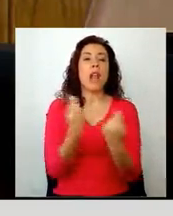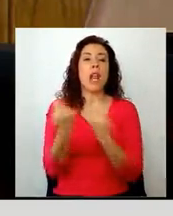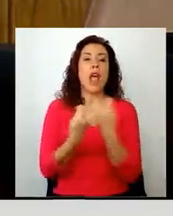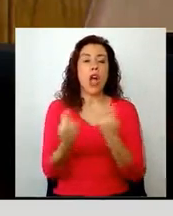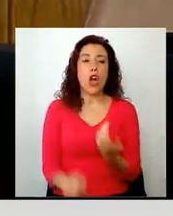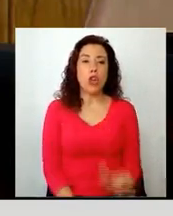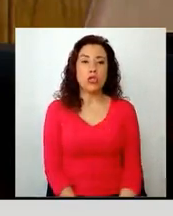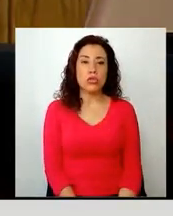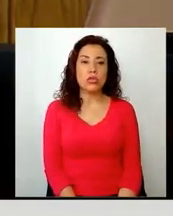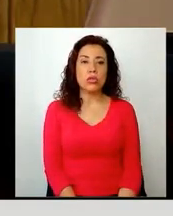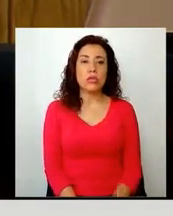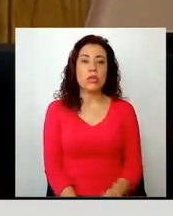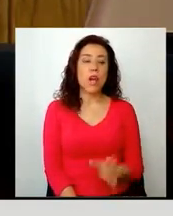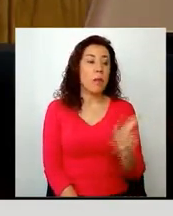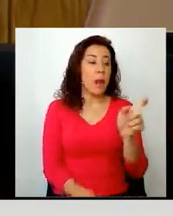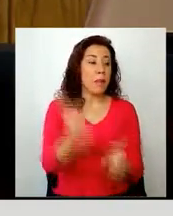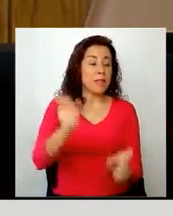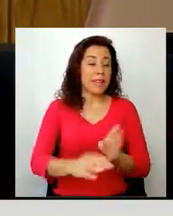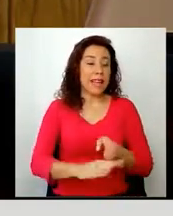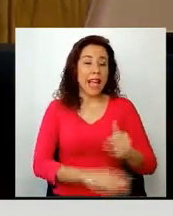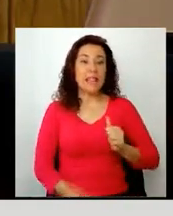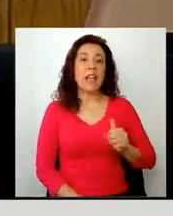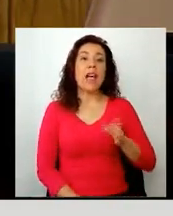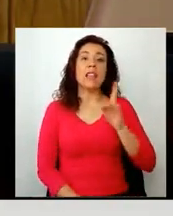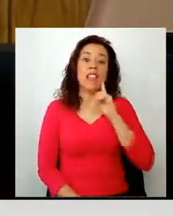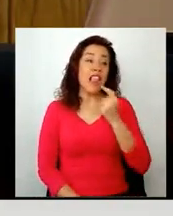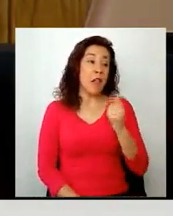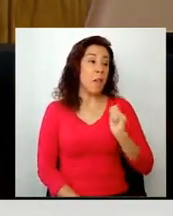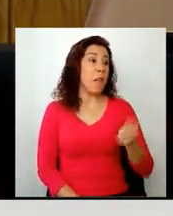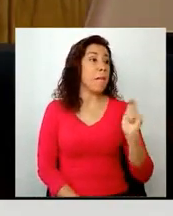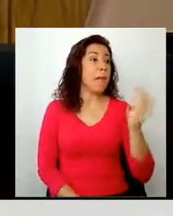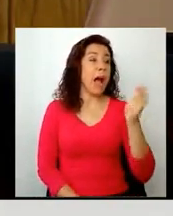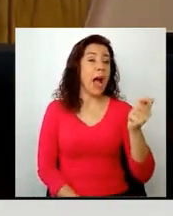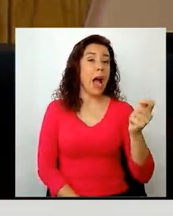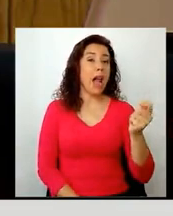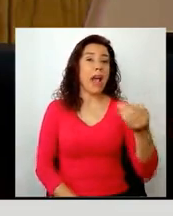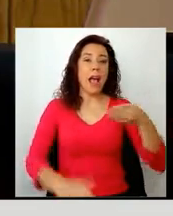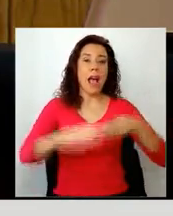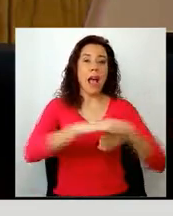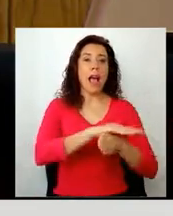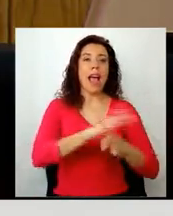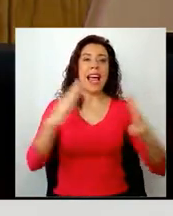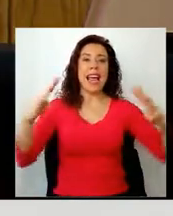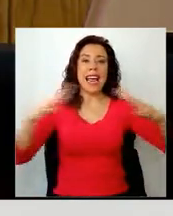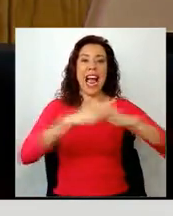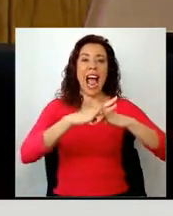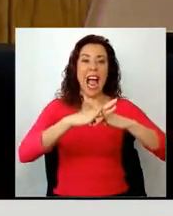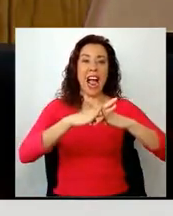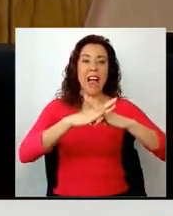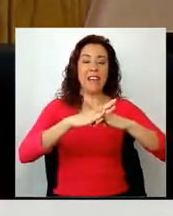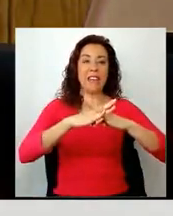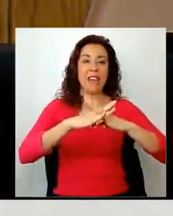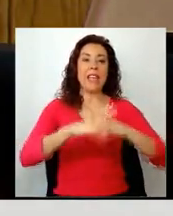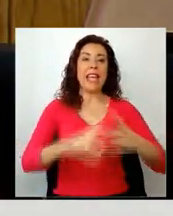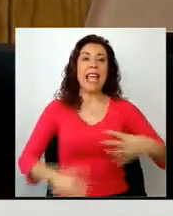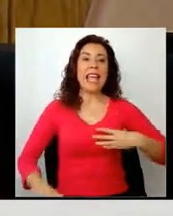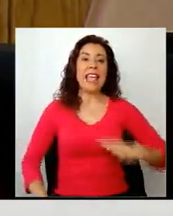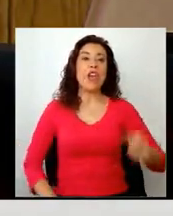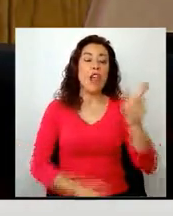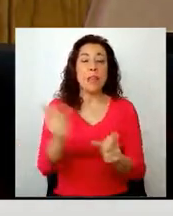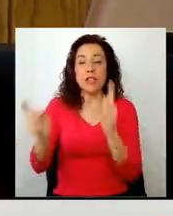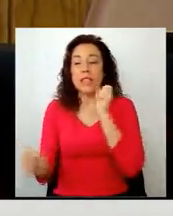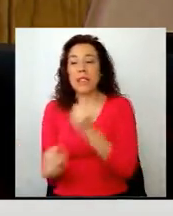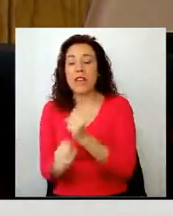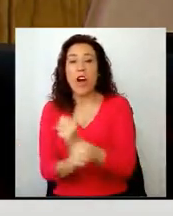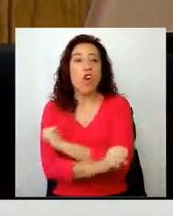los presentes tendremos el dinero para pagar esas lujosas cabañas a los cuales los hijos de los obreros no podrán